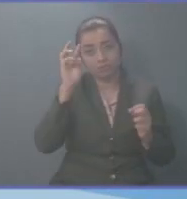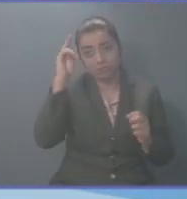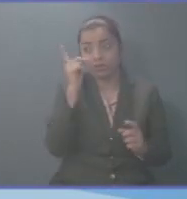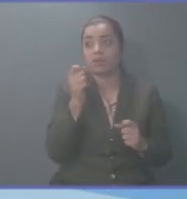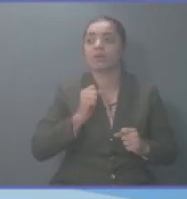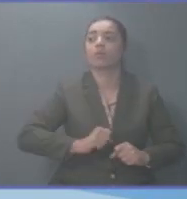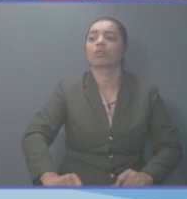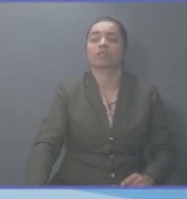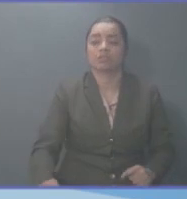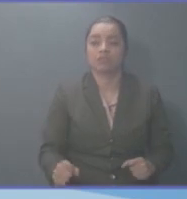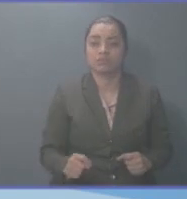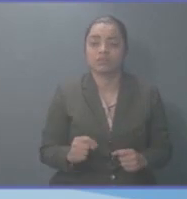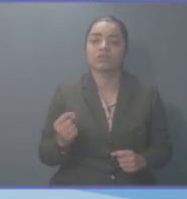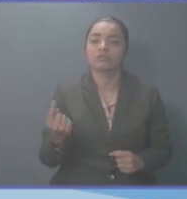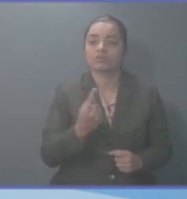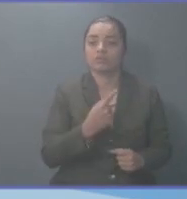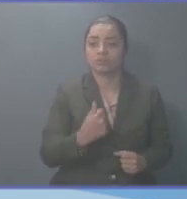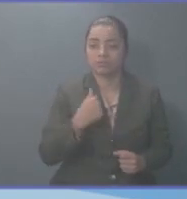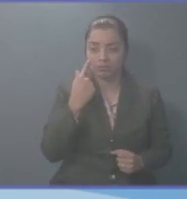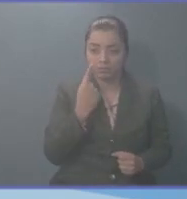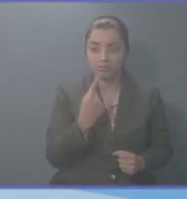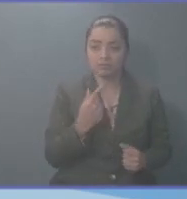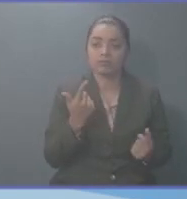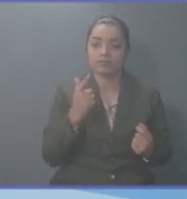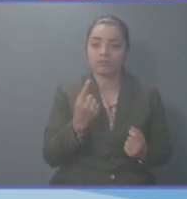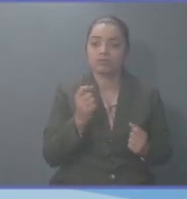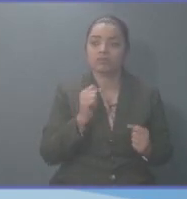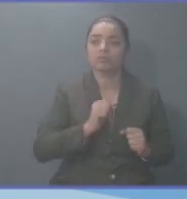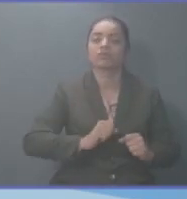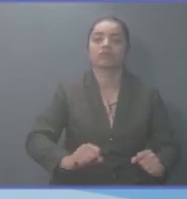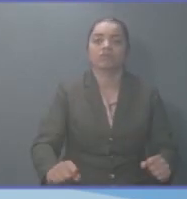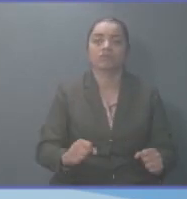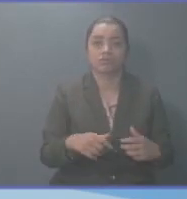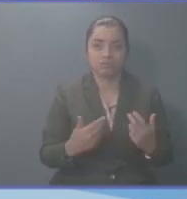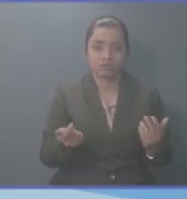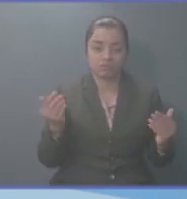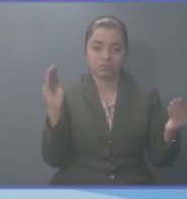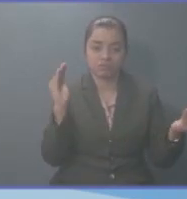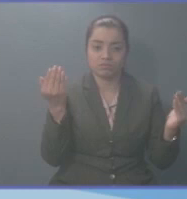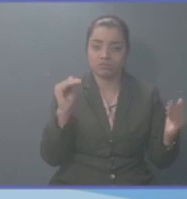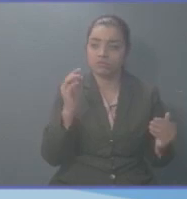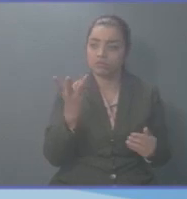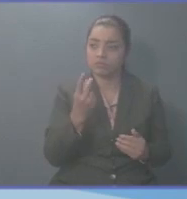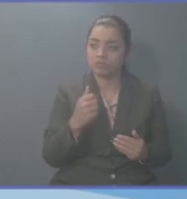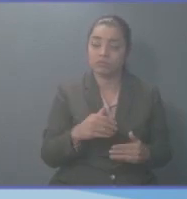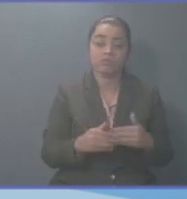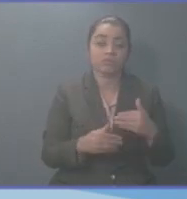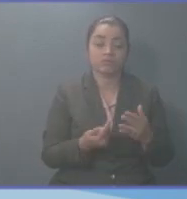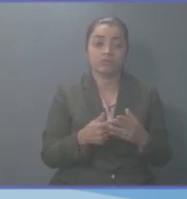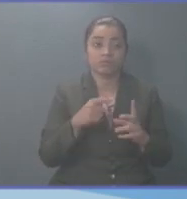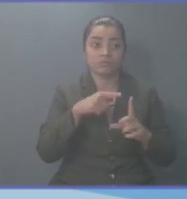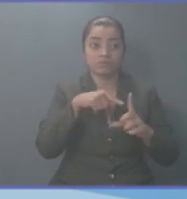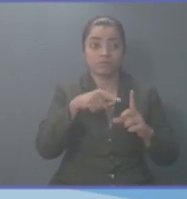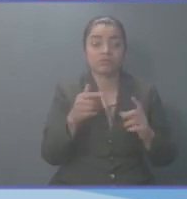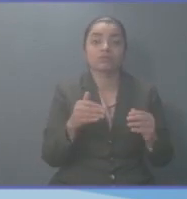la muerte, porque ya vemos muchos casos que se han confirmado, pero el índice de mortalidad en comparación al número de casos no es tan alto.